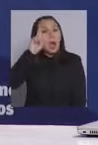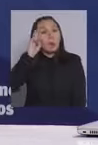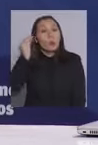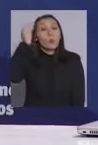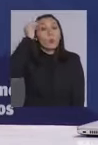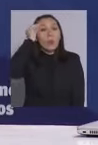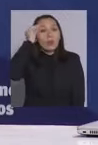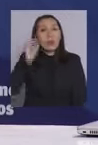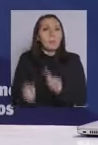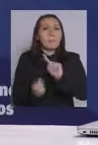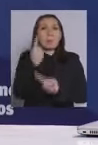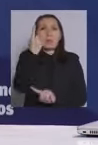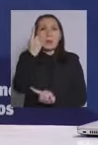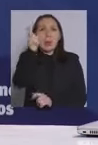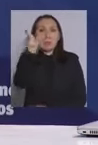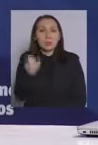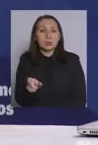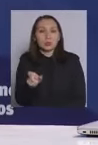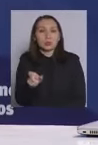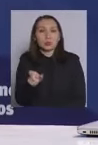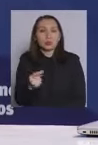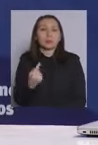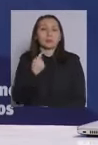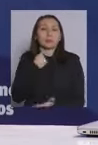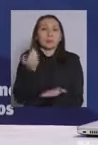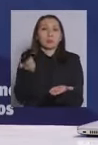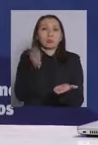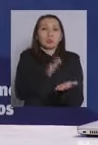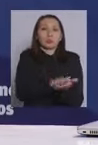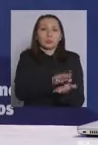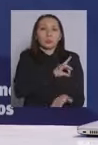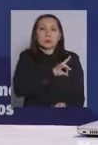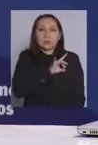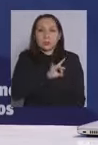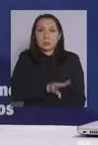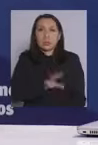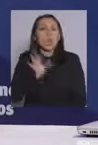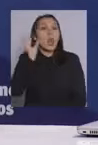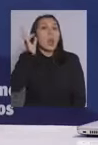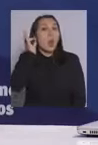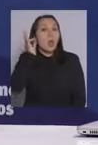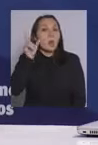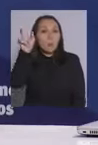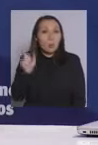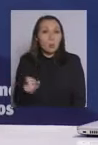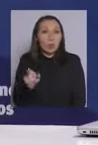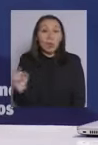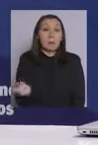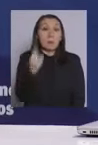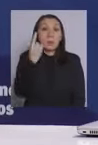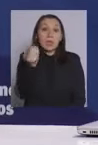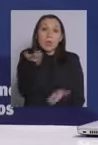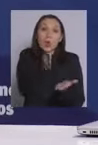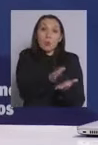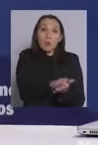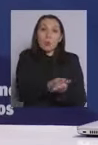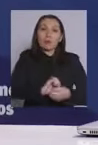recordemos a la primera víctima que falleció en Chile, una mujer, la primera víctima